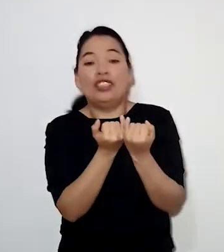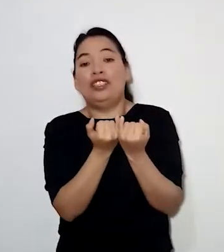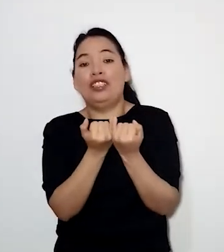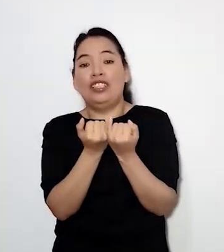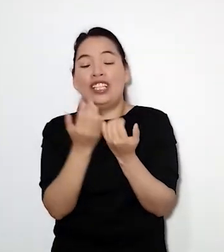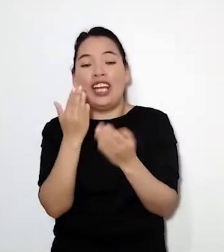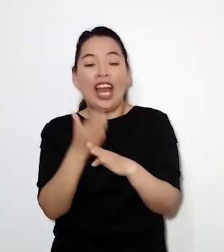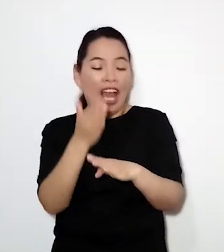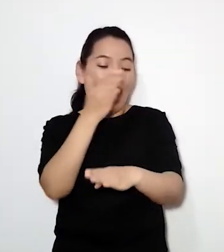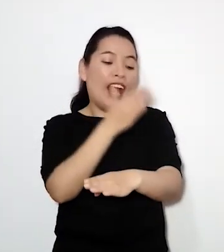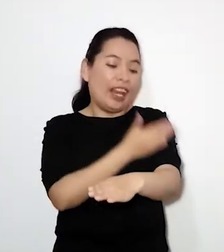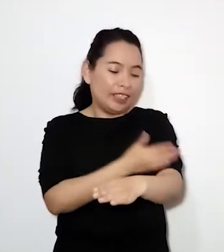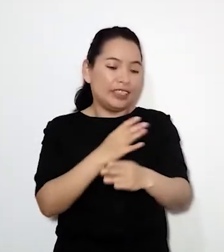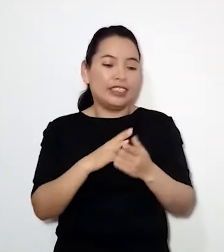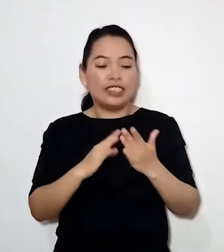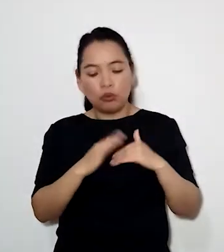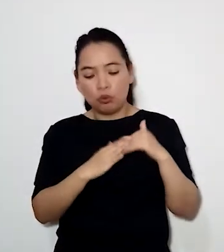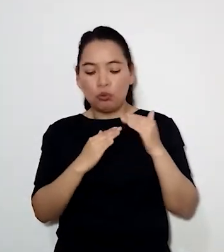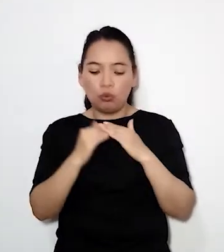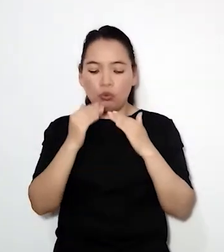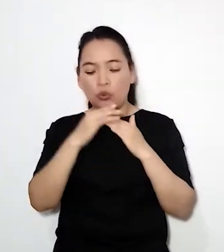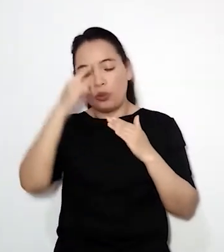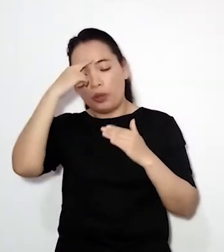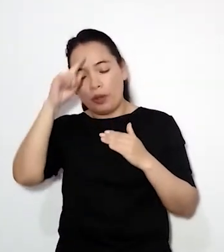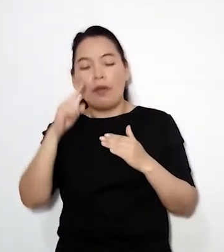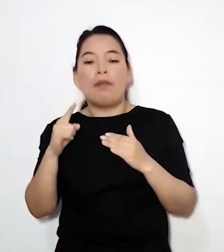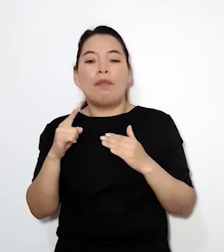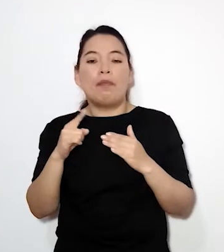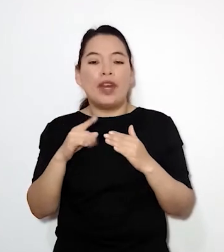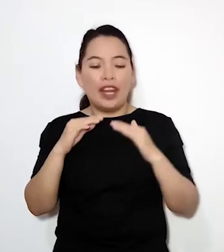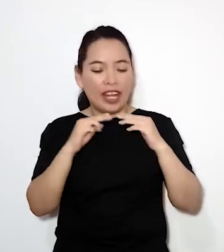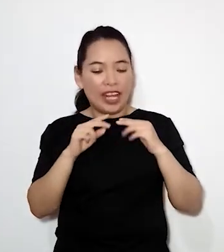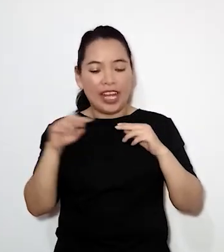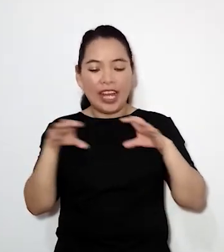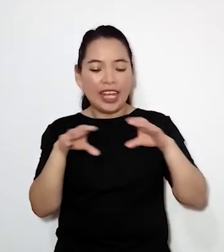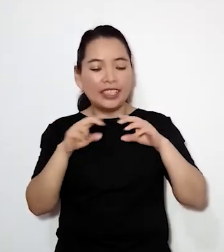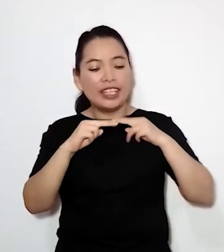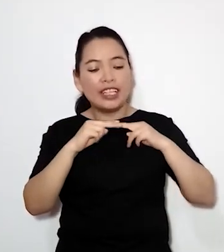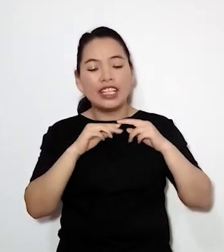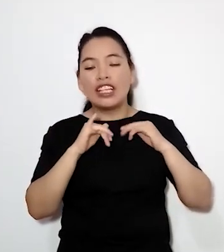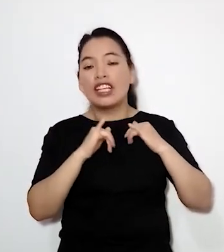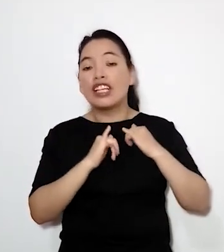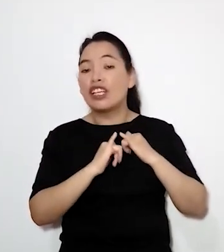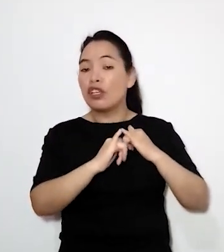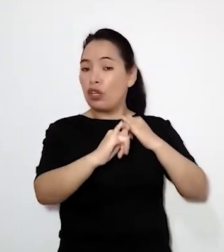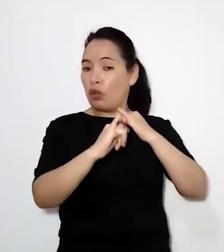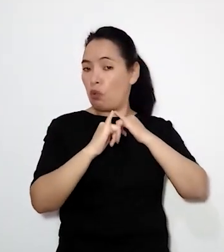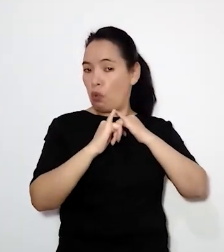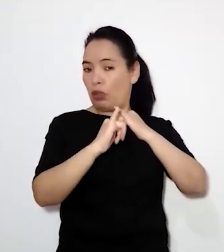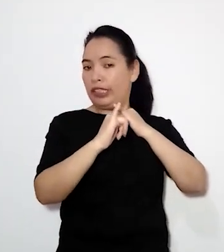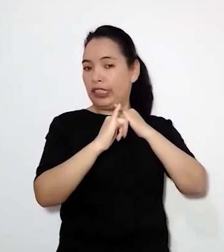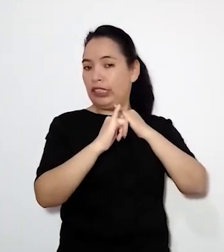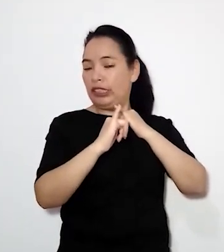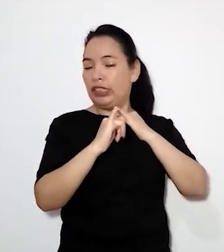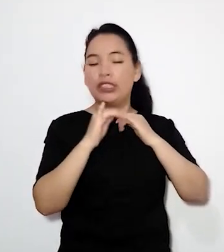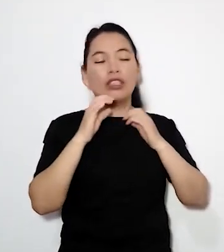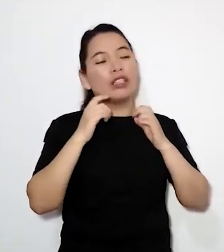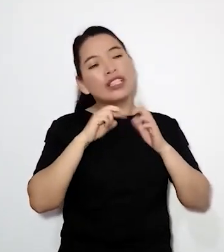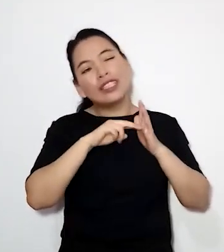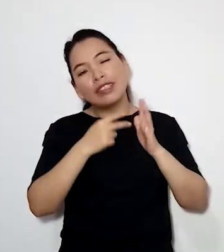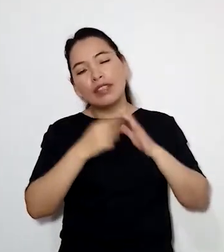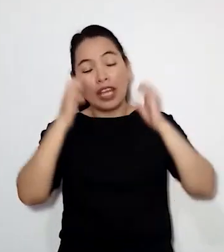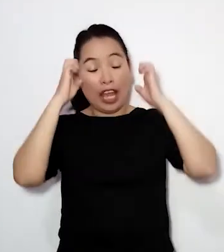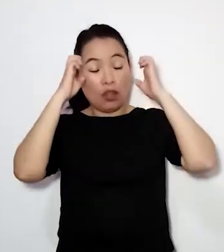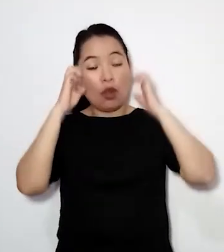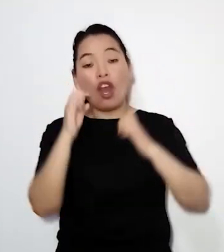construidas, estuvieron concebidas para homogeneizar, es decir, para educar en una lengua, en un